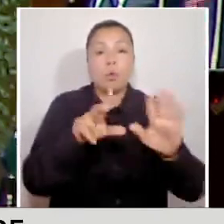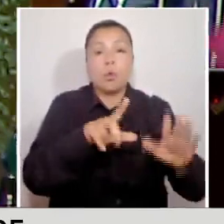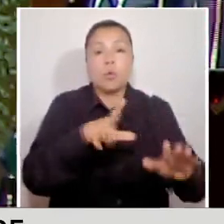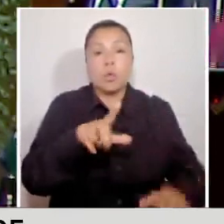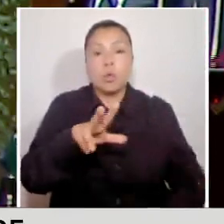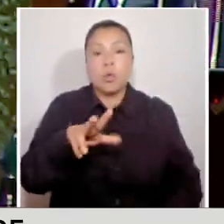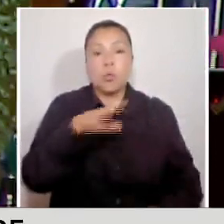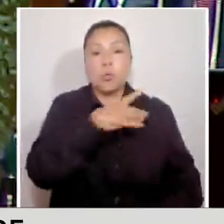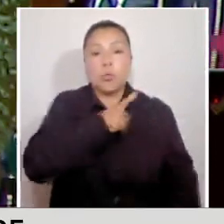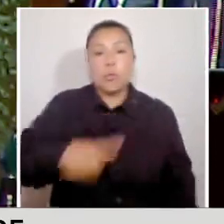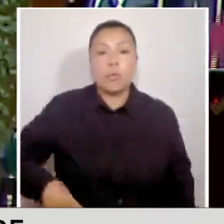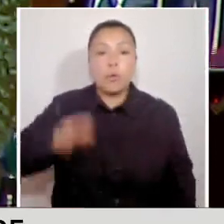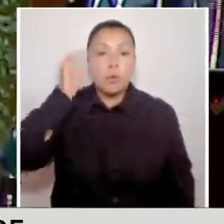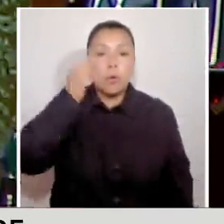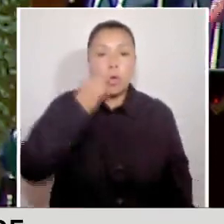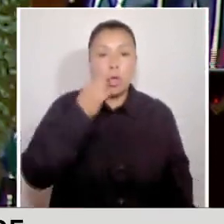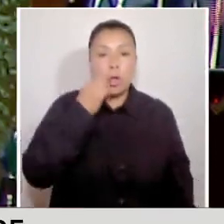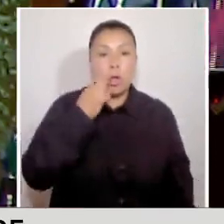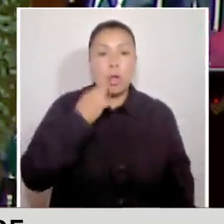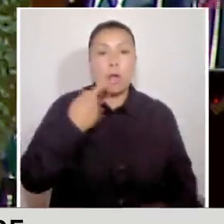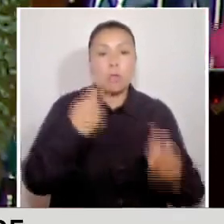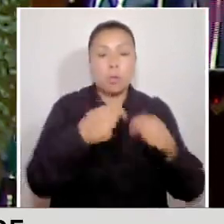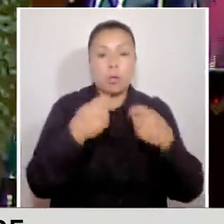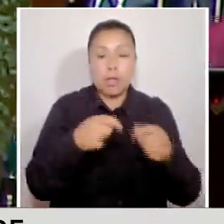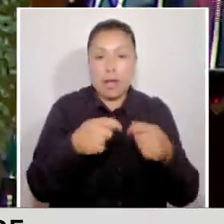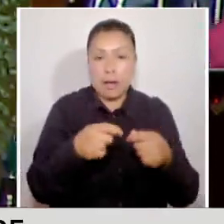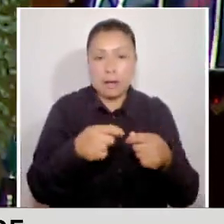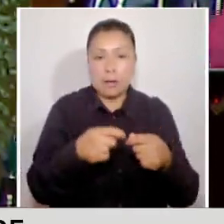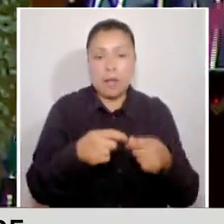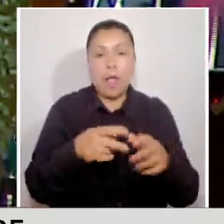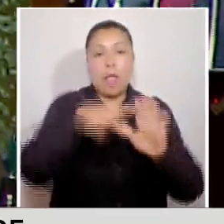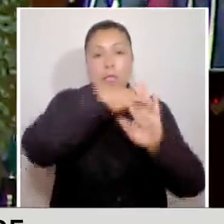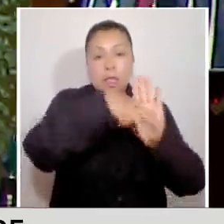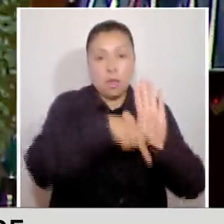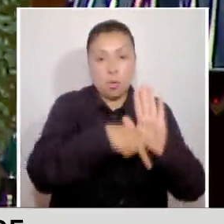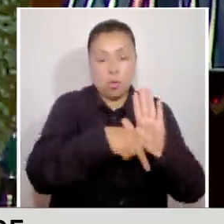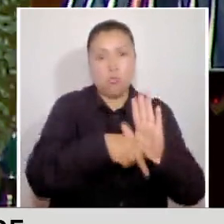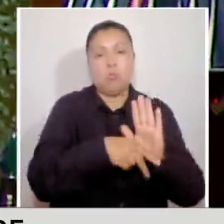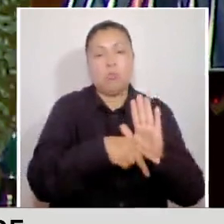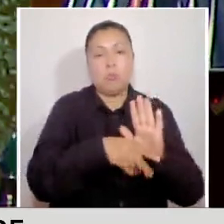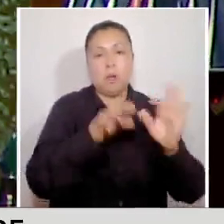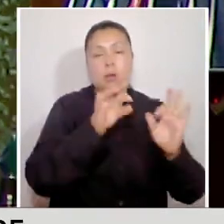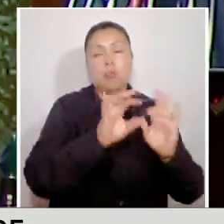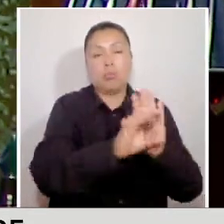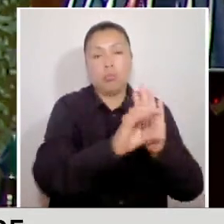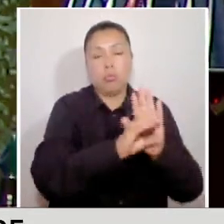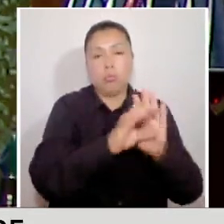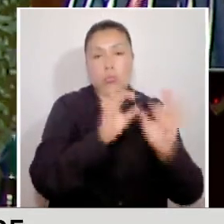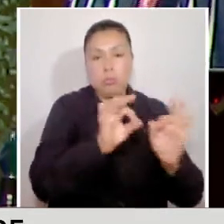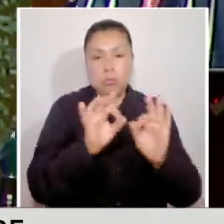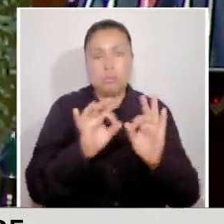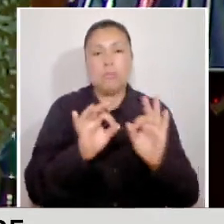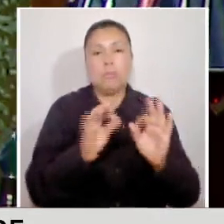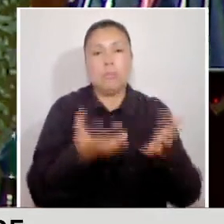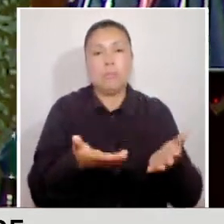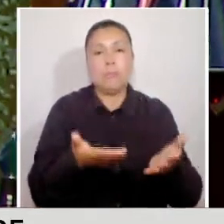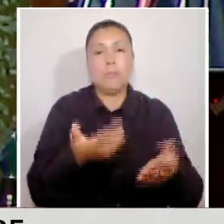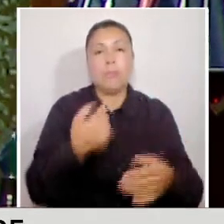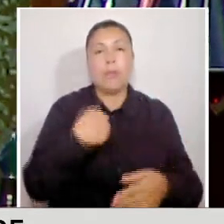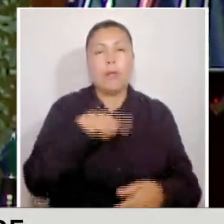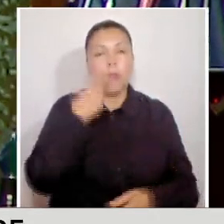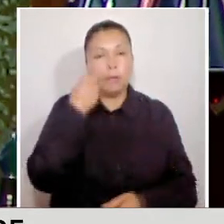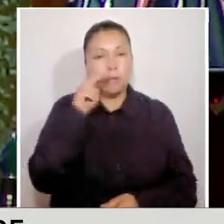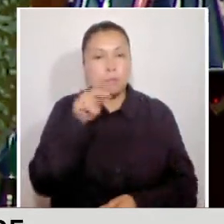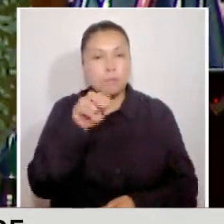y Diputados tratarse de normas de Rango orgánico constitucional aquí me los